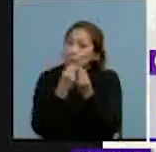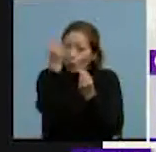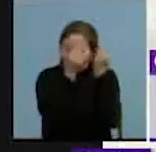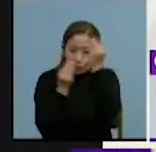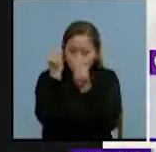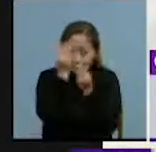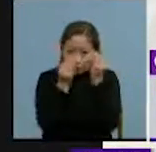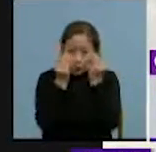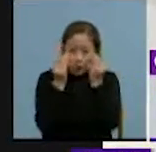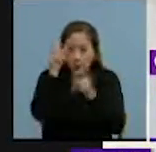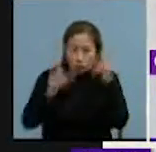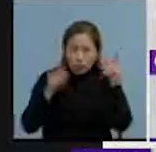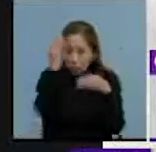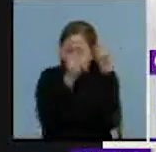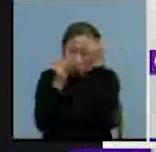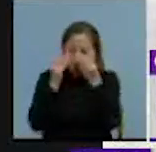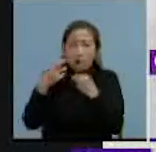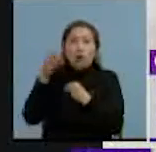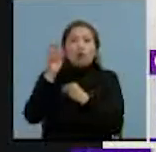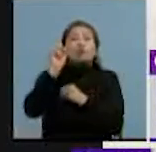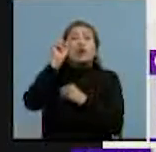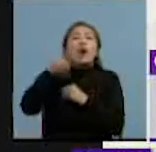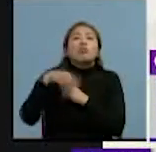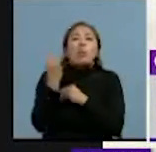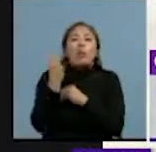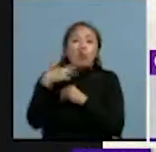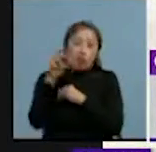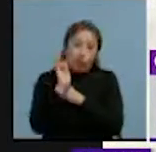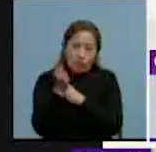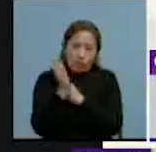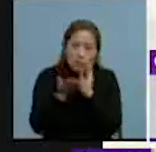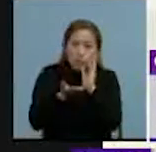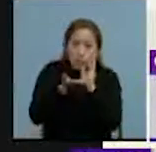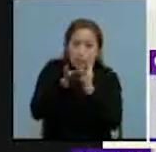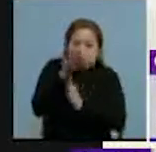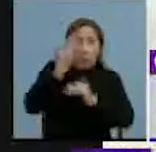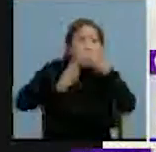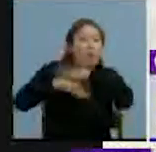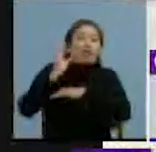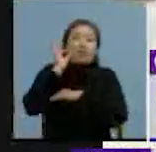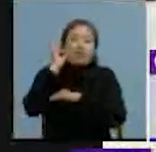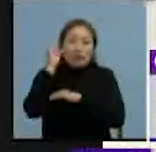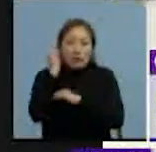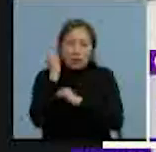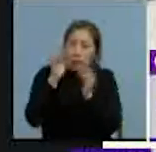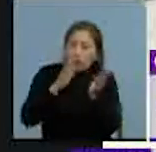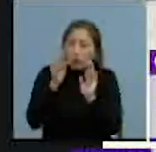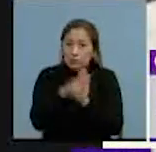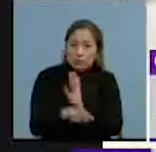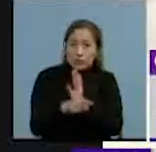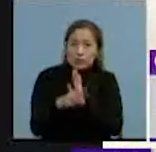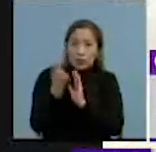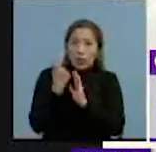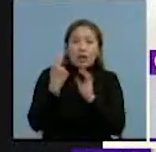preocupación por este dólar que está sobre los 30 pesos aproximadamente, y